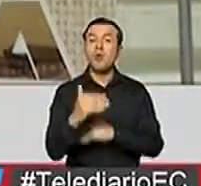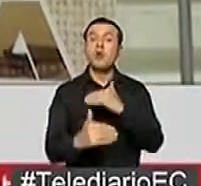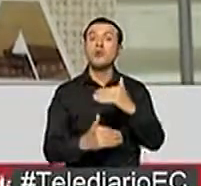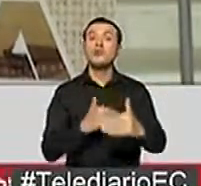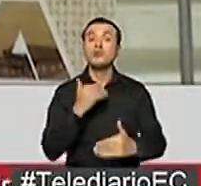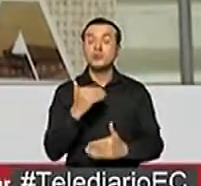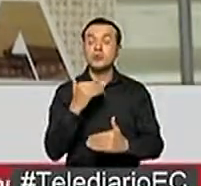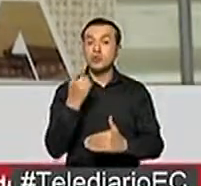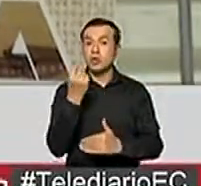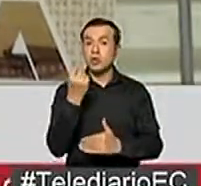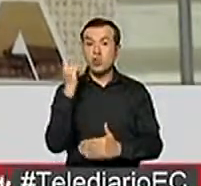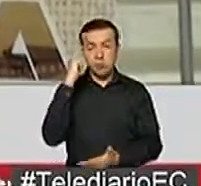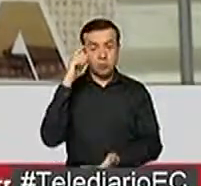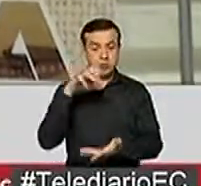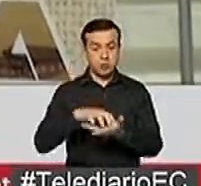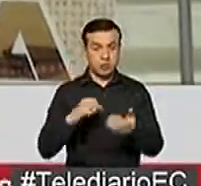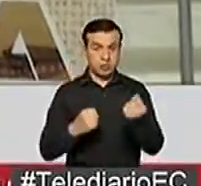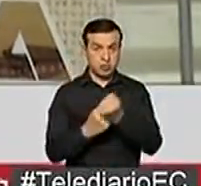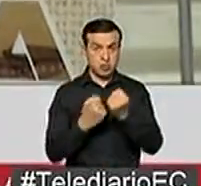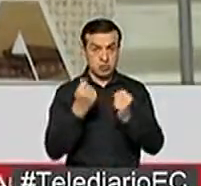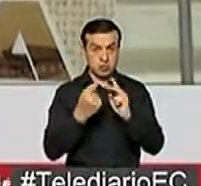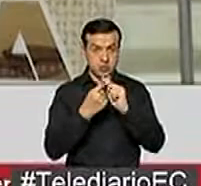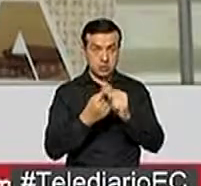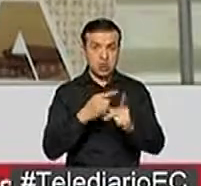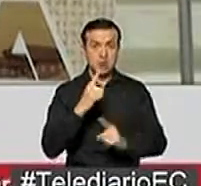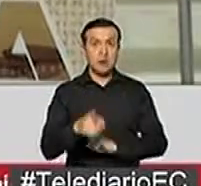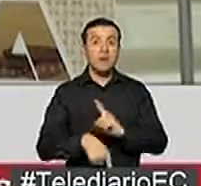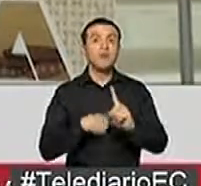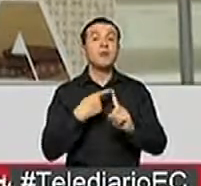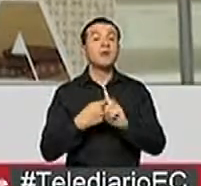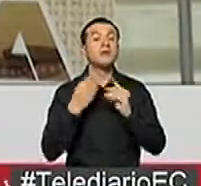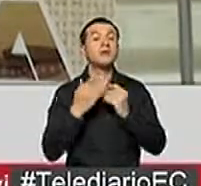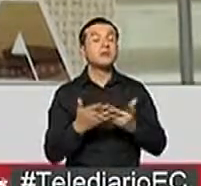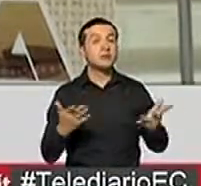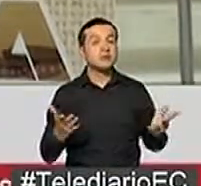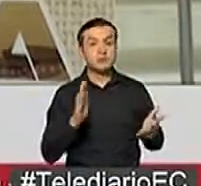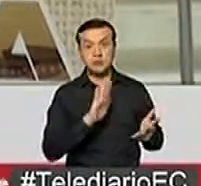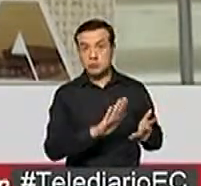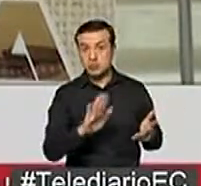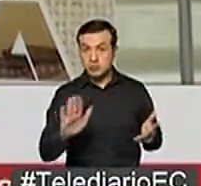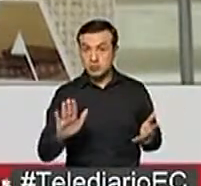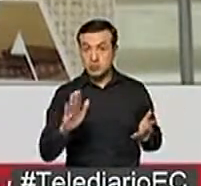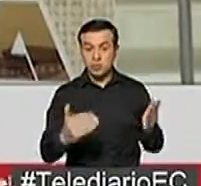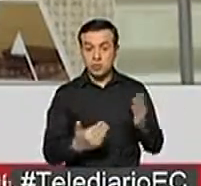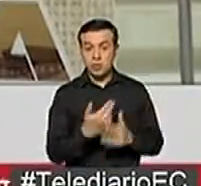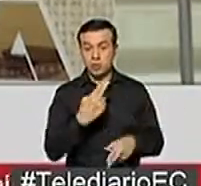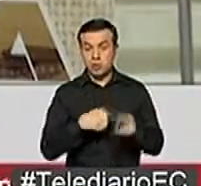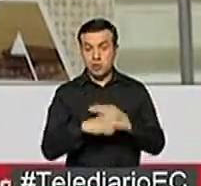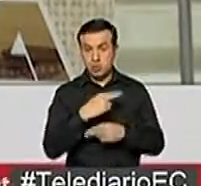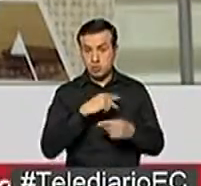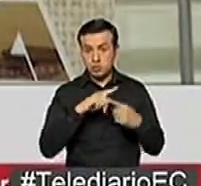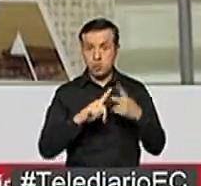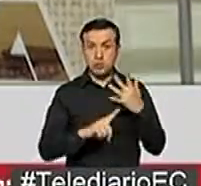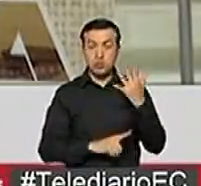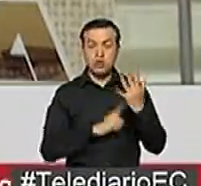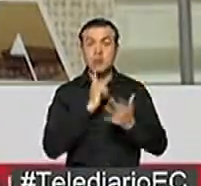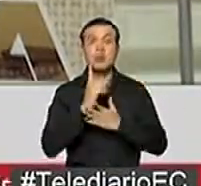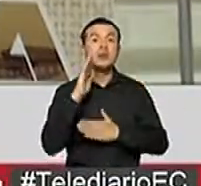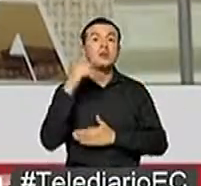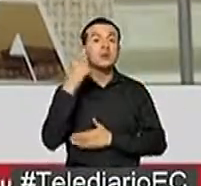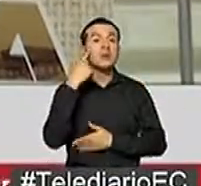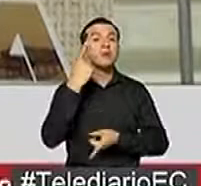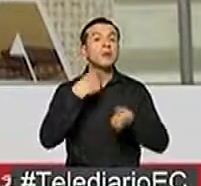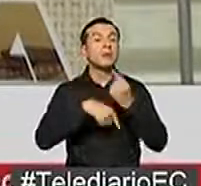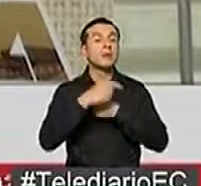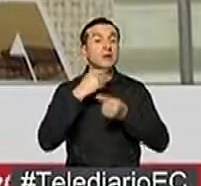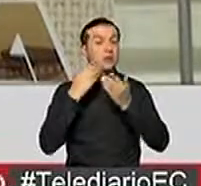con financiamiento del gobierno provincial de Napo y también el financiamiento de los particulares emprendedores. Y luego viene esta fase que es la de comercialización